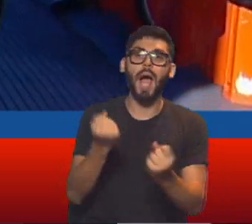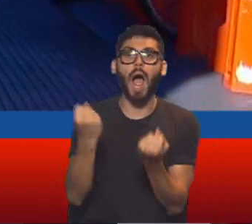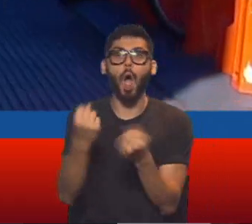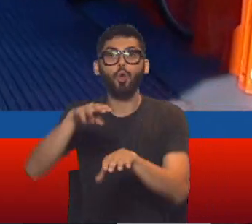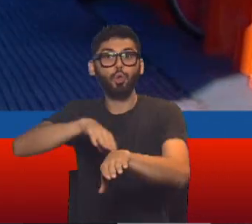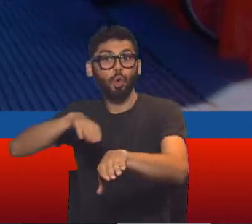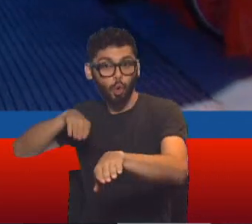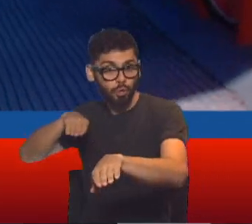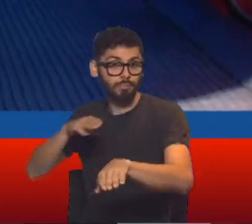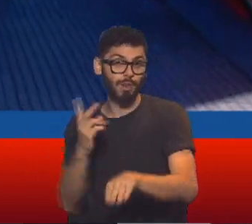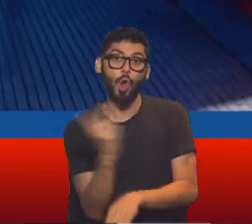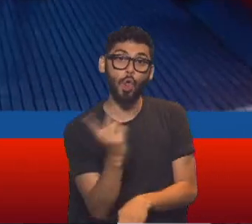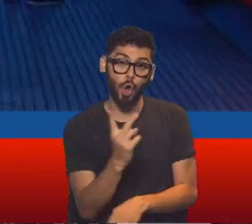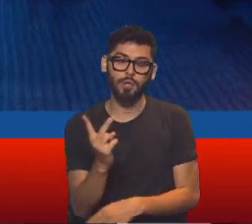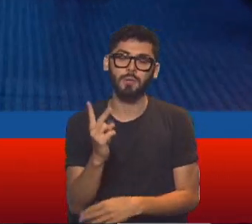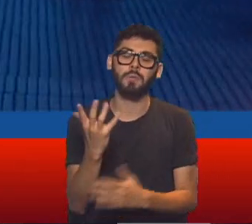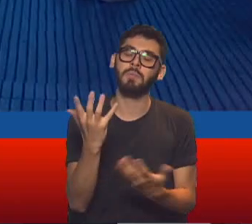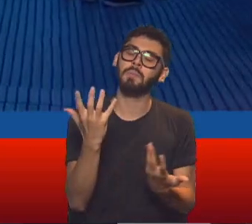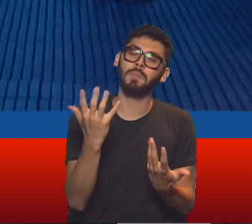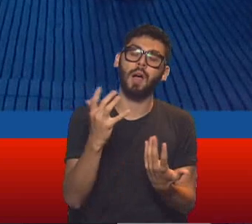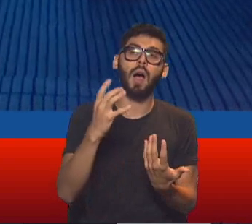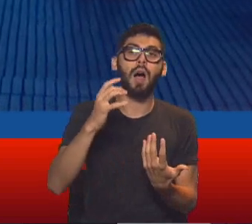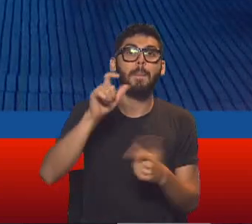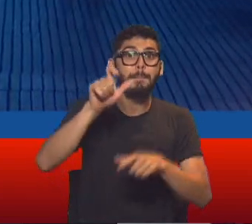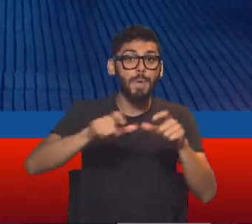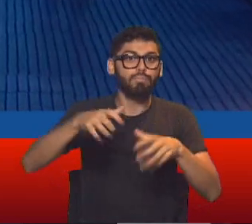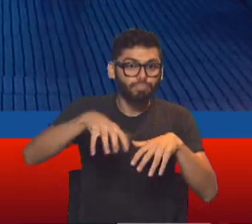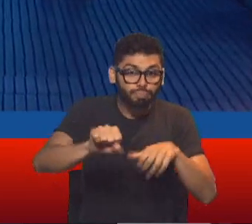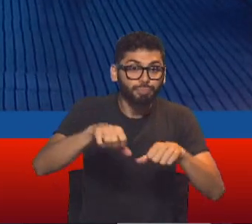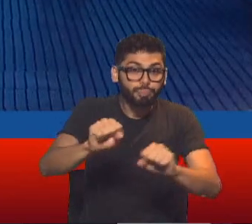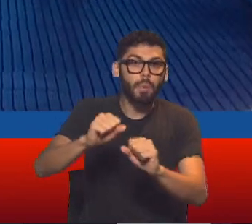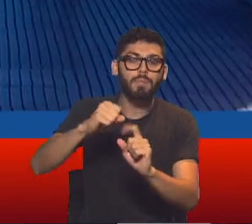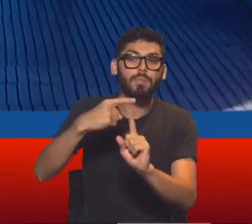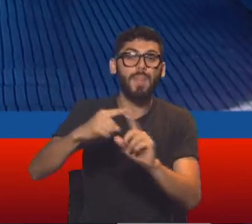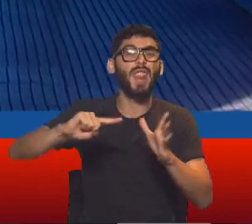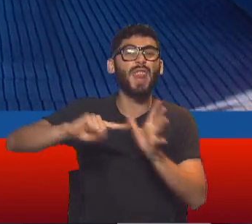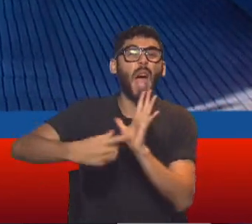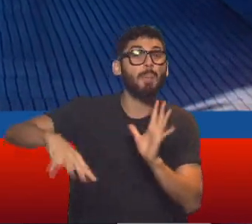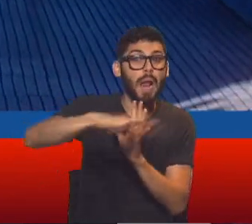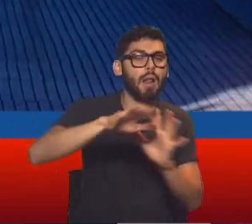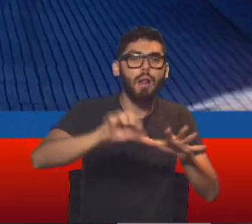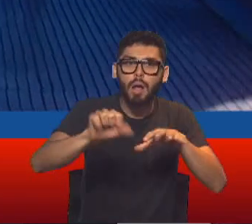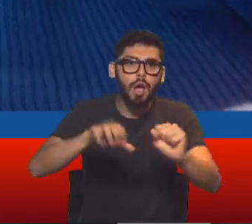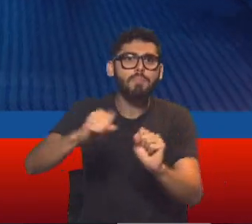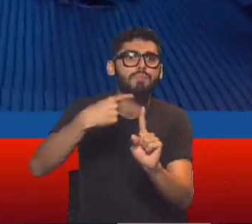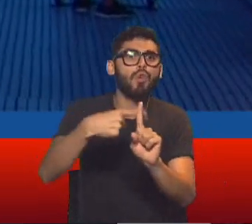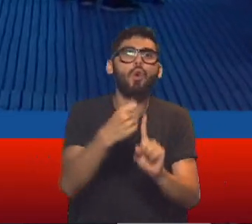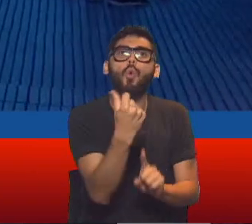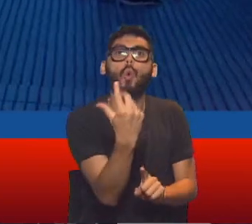a hisopar. El promedio de casos positivos en toda la ciudad autónoma de Buenos Aires es